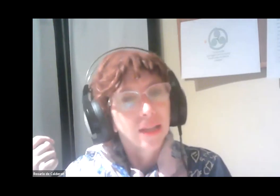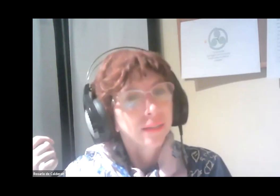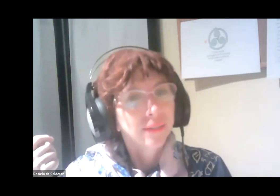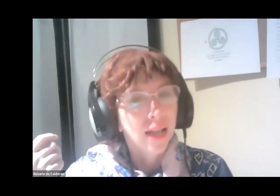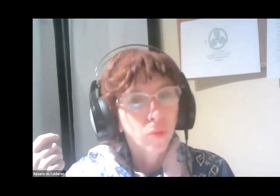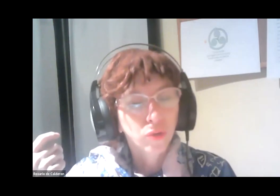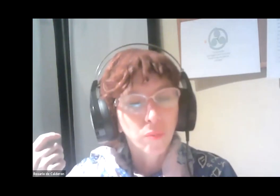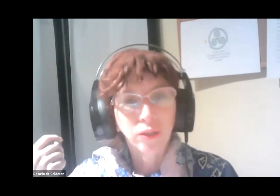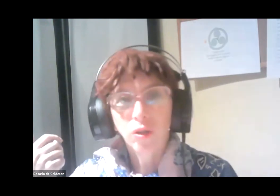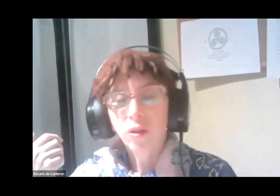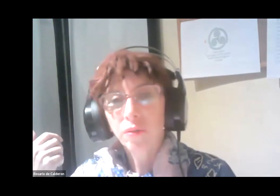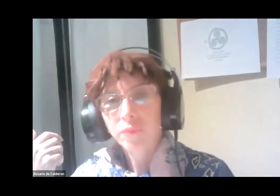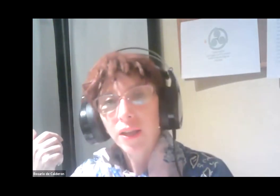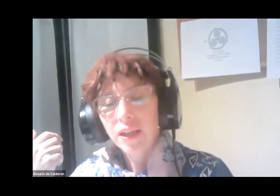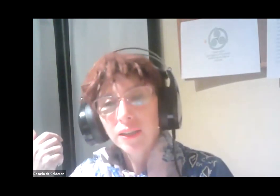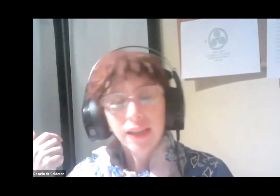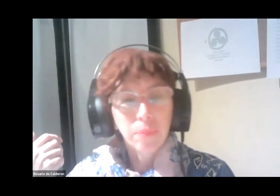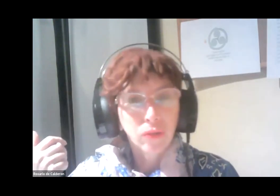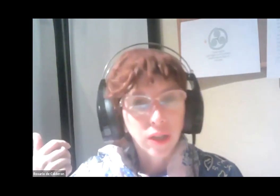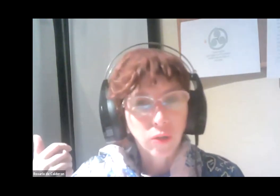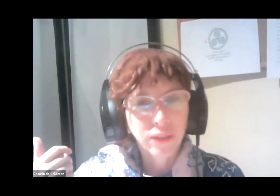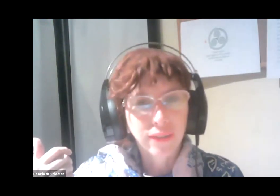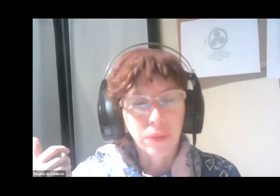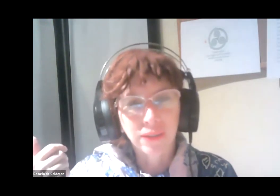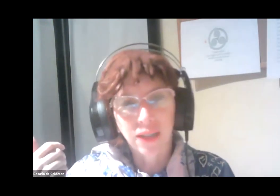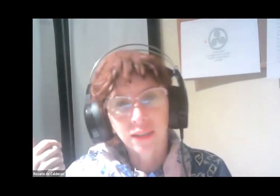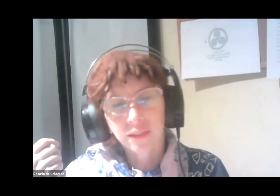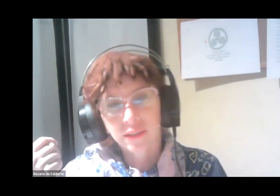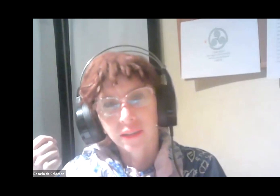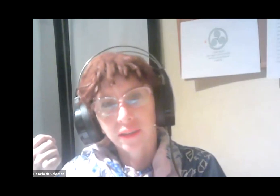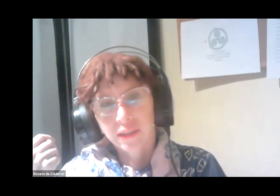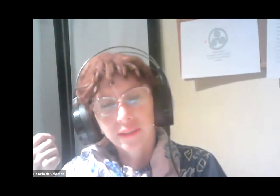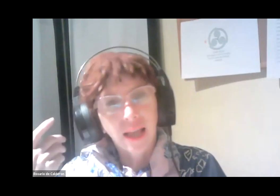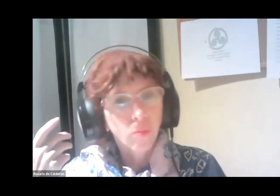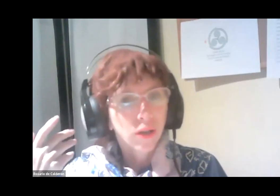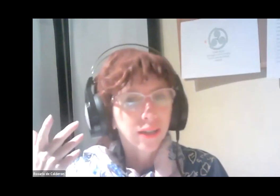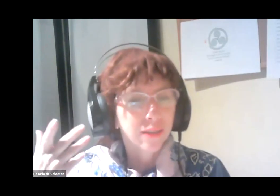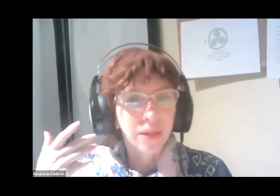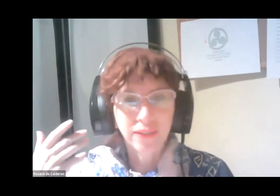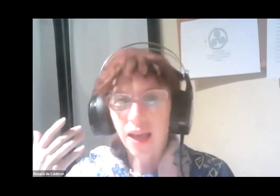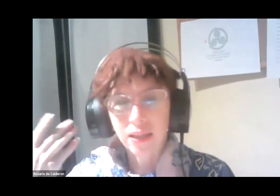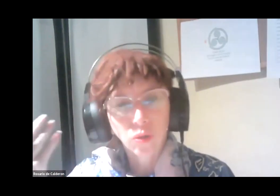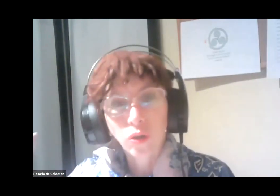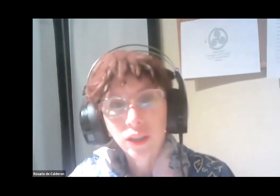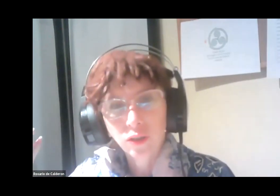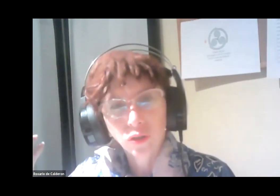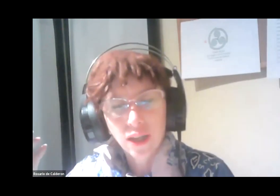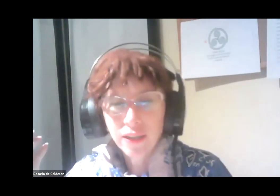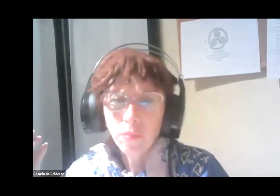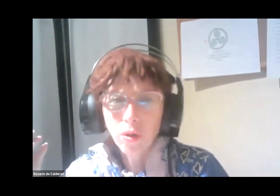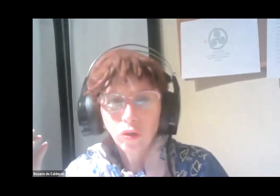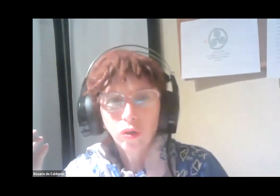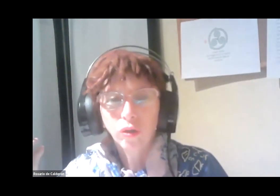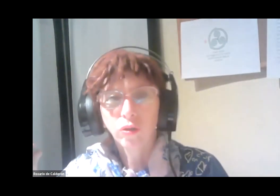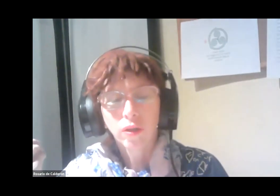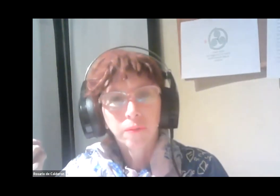sea adulto mayor sea persona con discapacidad sean mujeres embarazadas o con niños qué